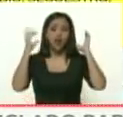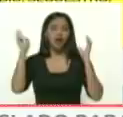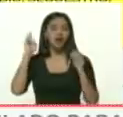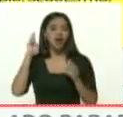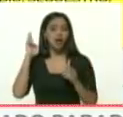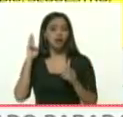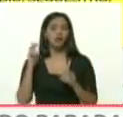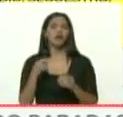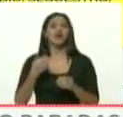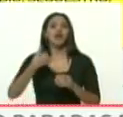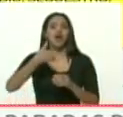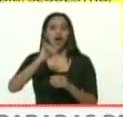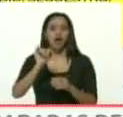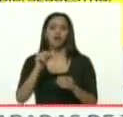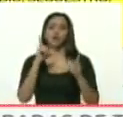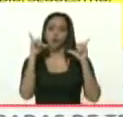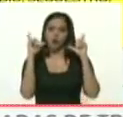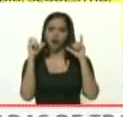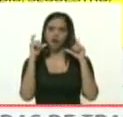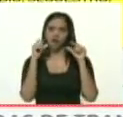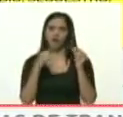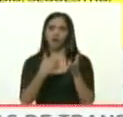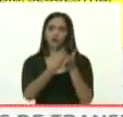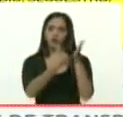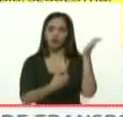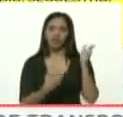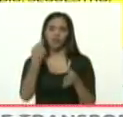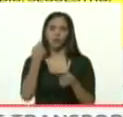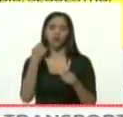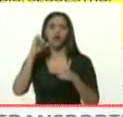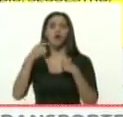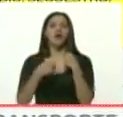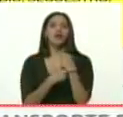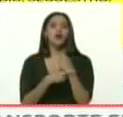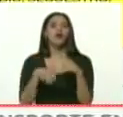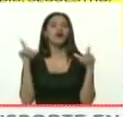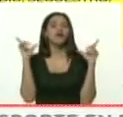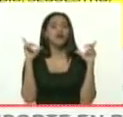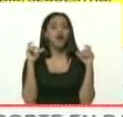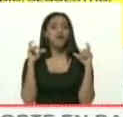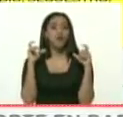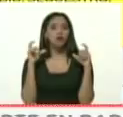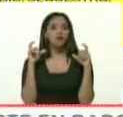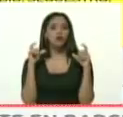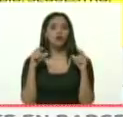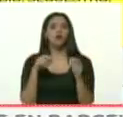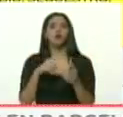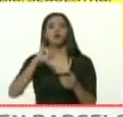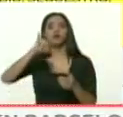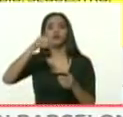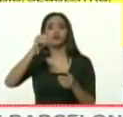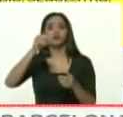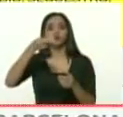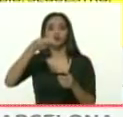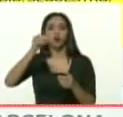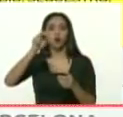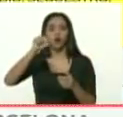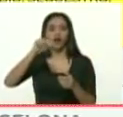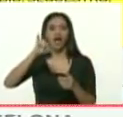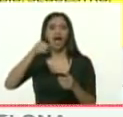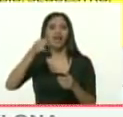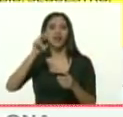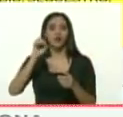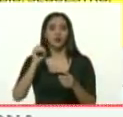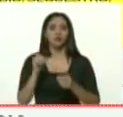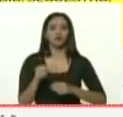radiofónicas, hay una lámina donde aparece el diputado Juan Guaidó en una fotografía con John Jairo Durán Contreras, alias